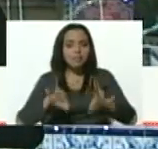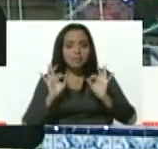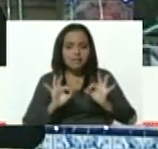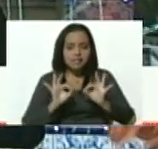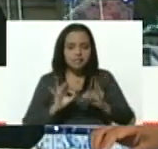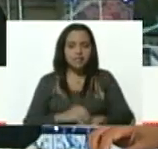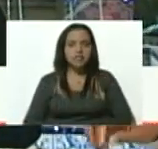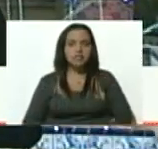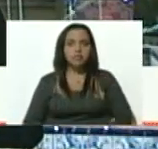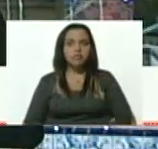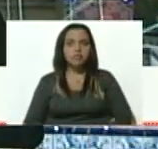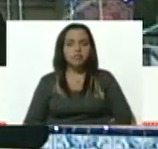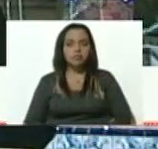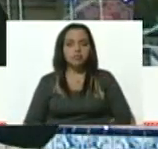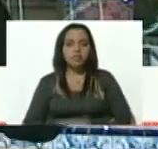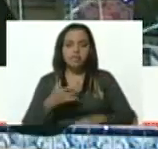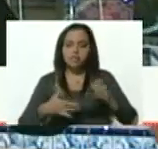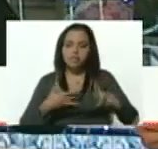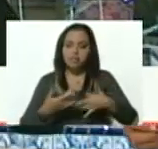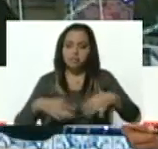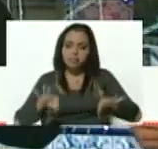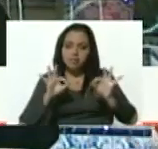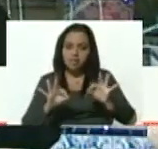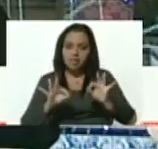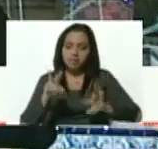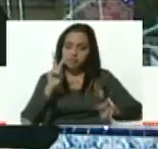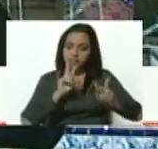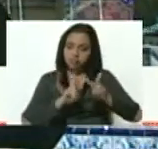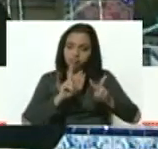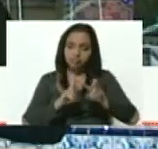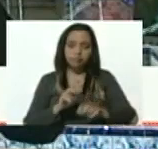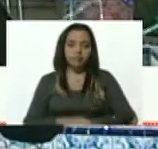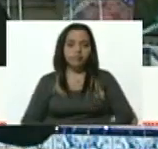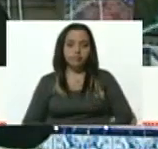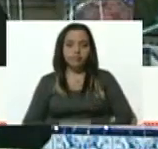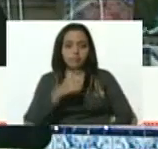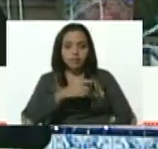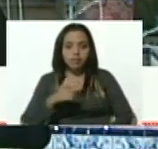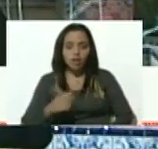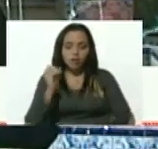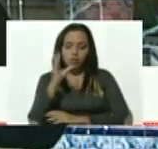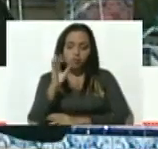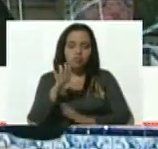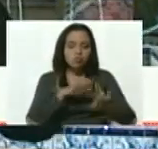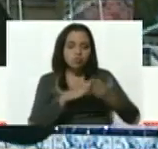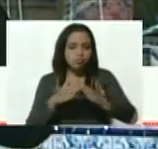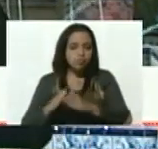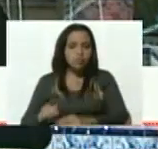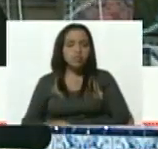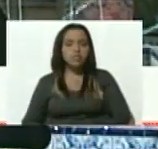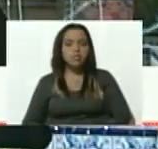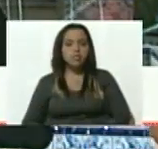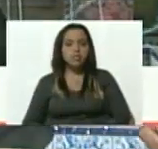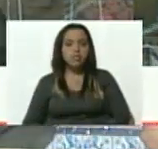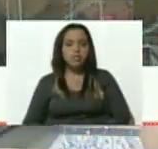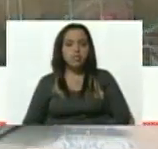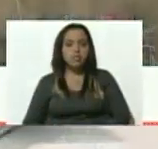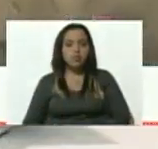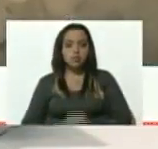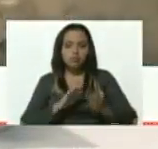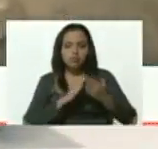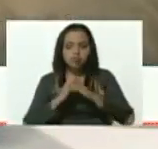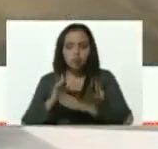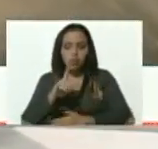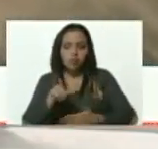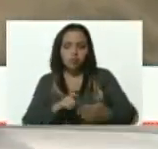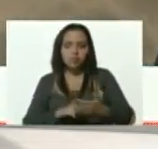anótenlo. Una jornada especial de viviendos venezolanos, consejos comunales, comunas,